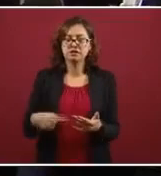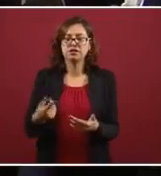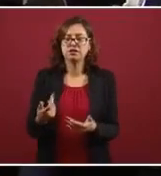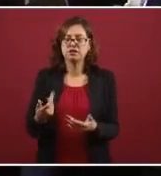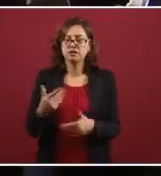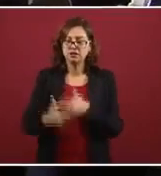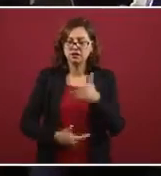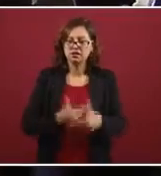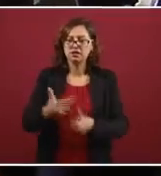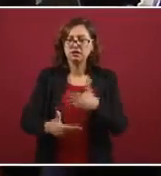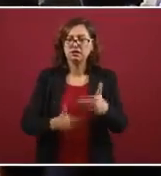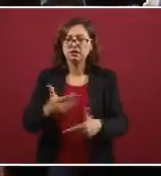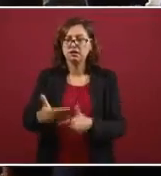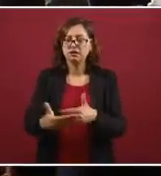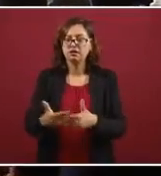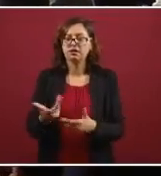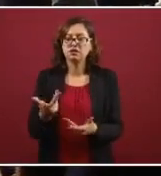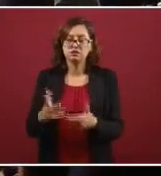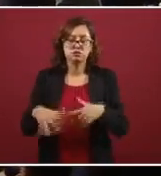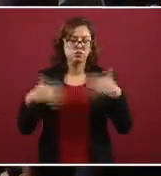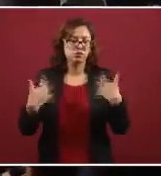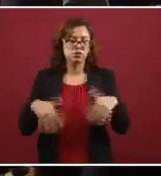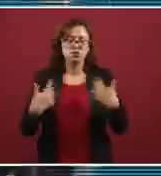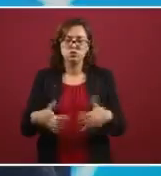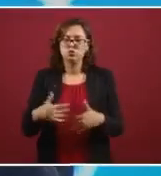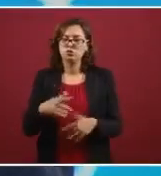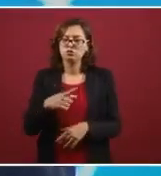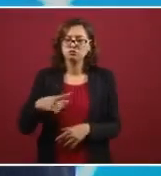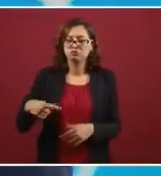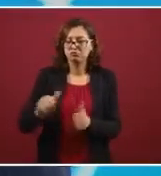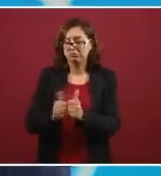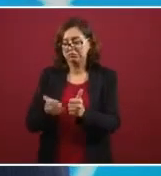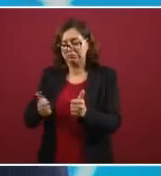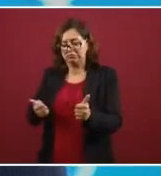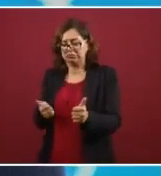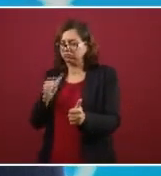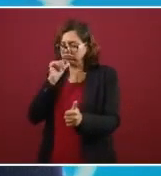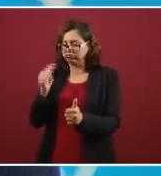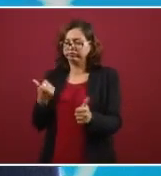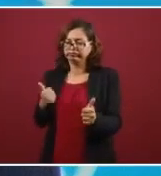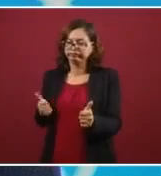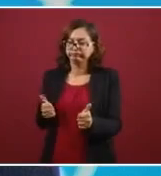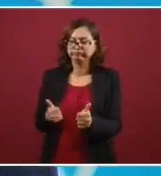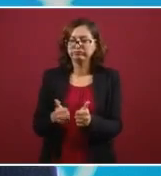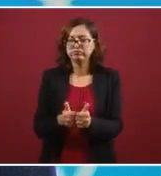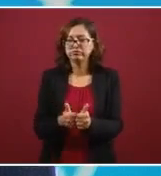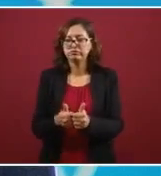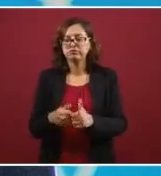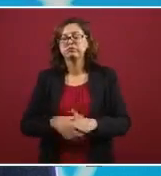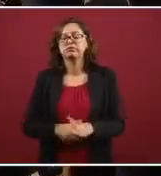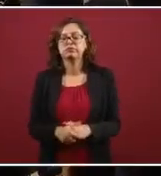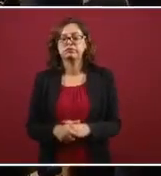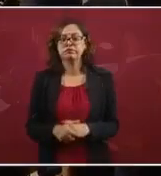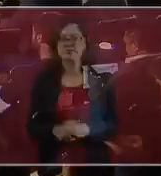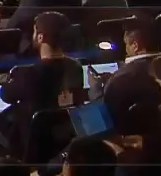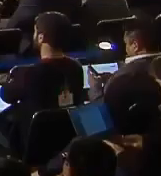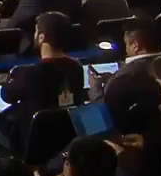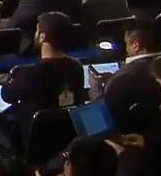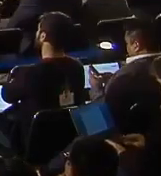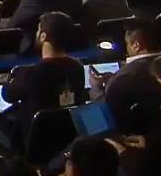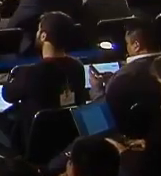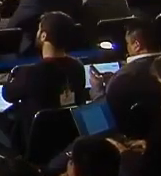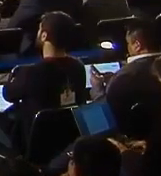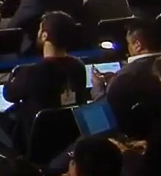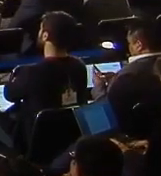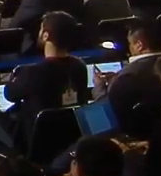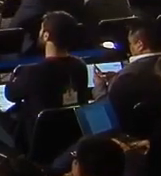un avance enorme en esta concepción de que nadie quede atrás. Por otro lado, podemos decir que